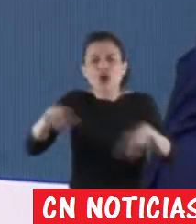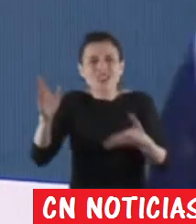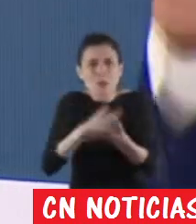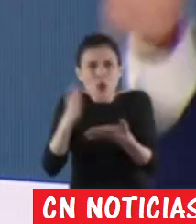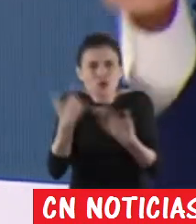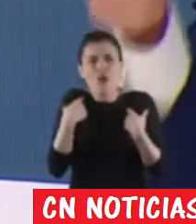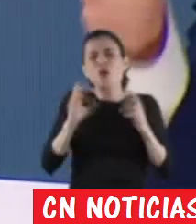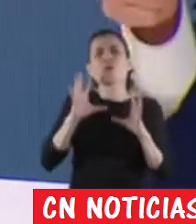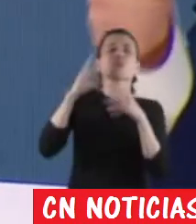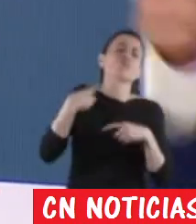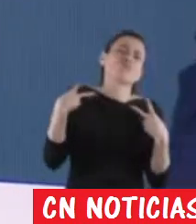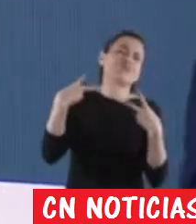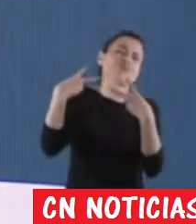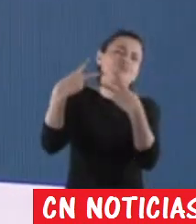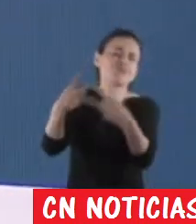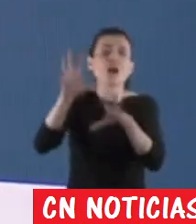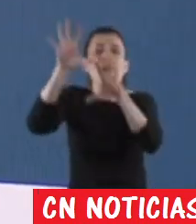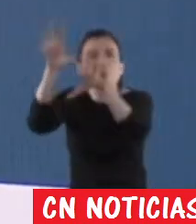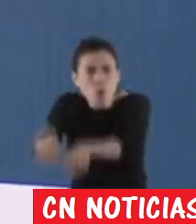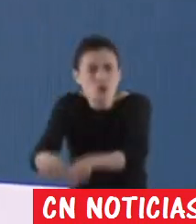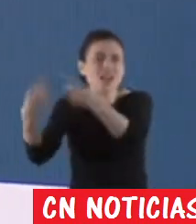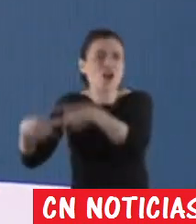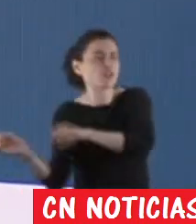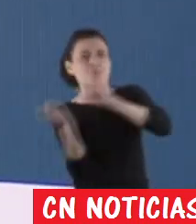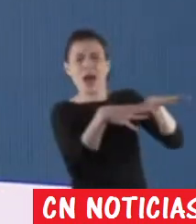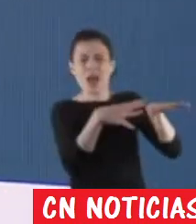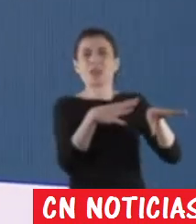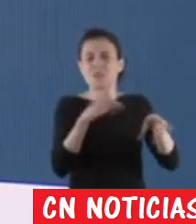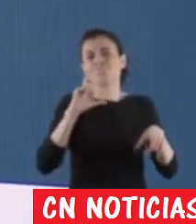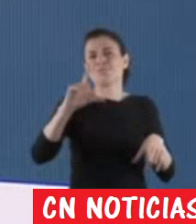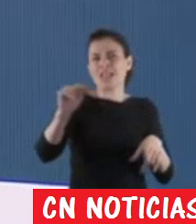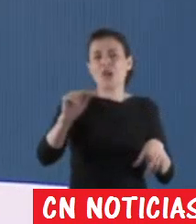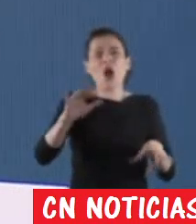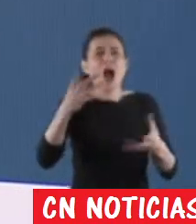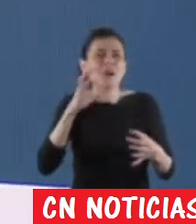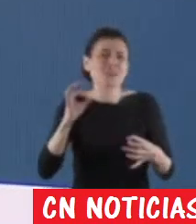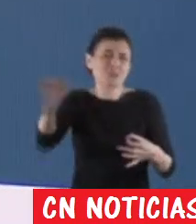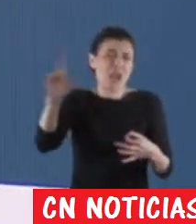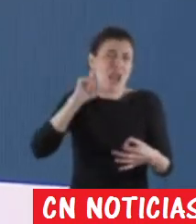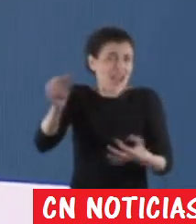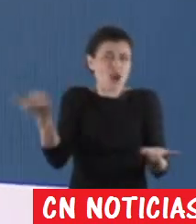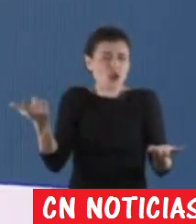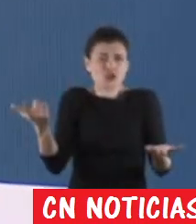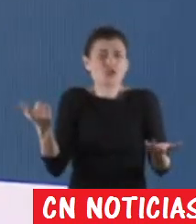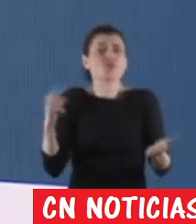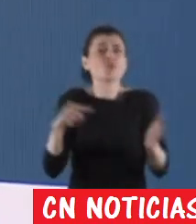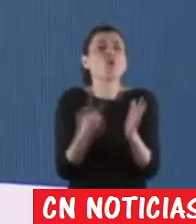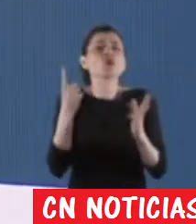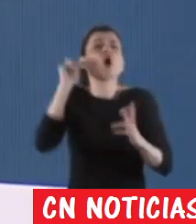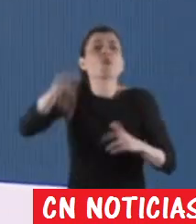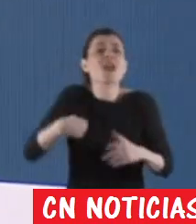los 300.000 kilómetros que tiene nuestra provincia, se tiene que ir a buscar a veces a lugares distantes. Y eso